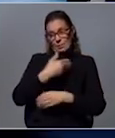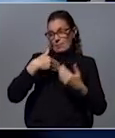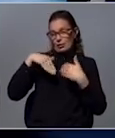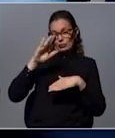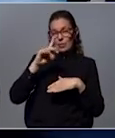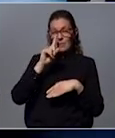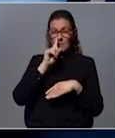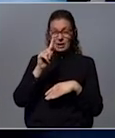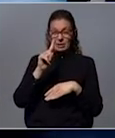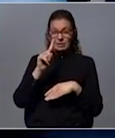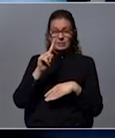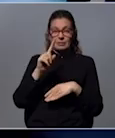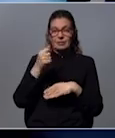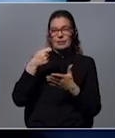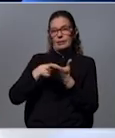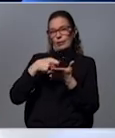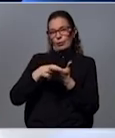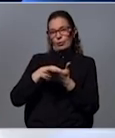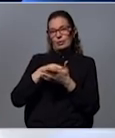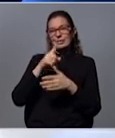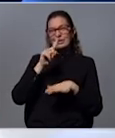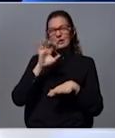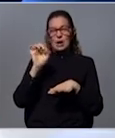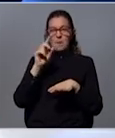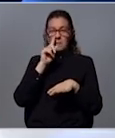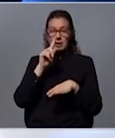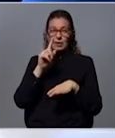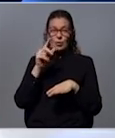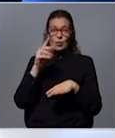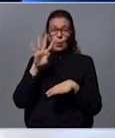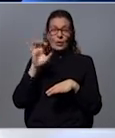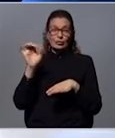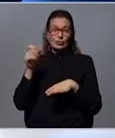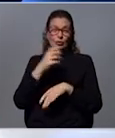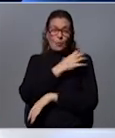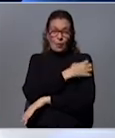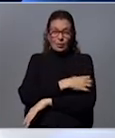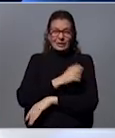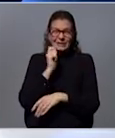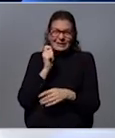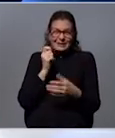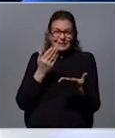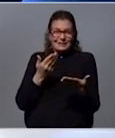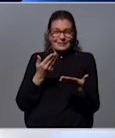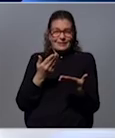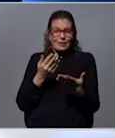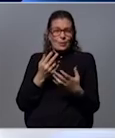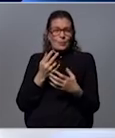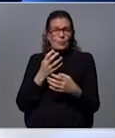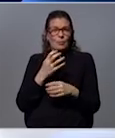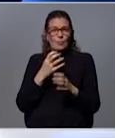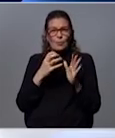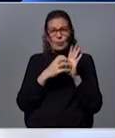mil ricos y diez mil 400 pobres quién está criminalizando la pobreza esta